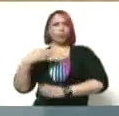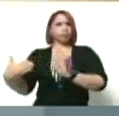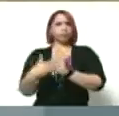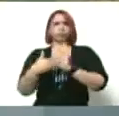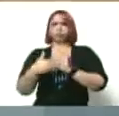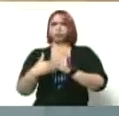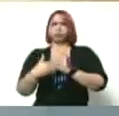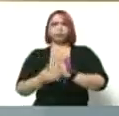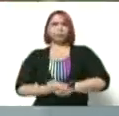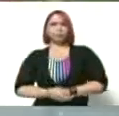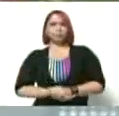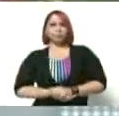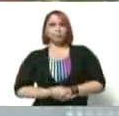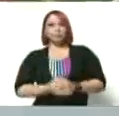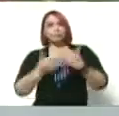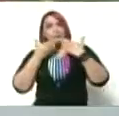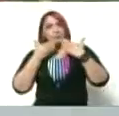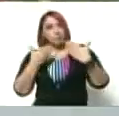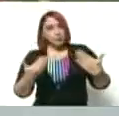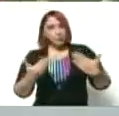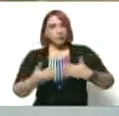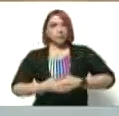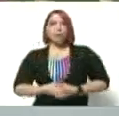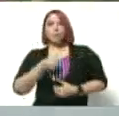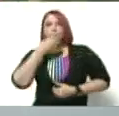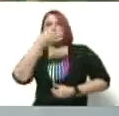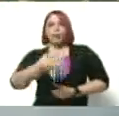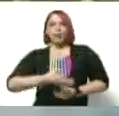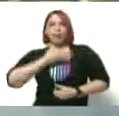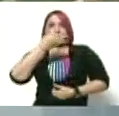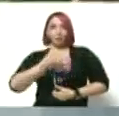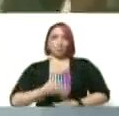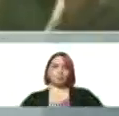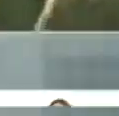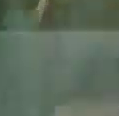podrá muchísimas gracias y muy buenas tardes